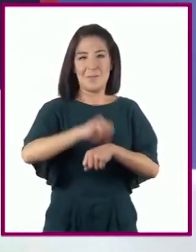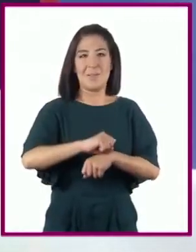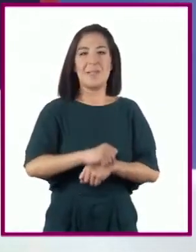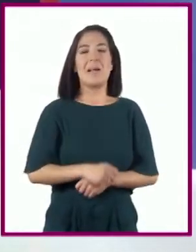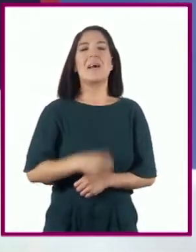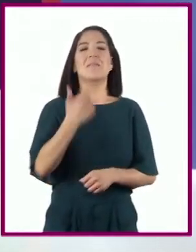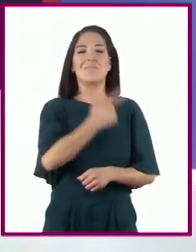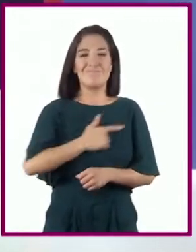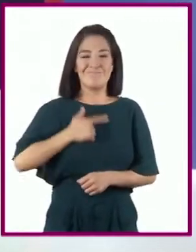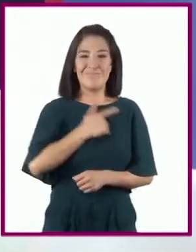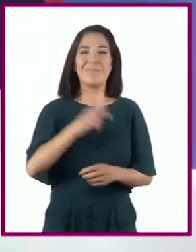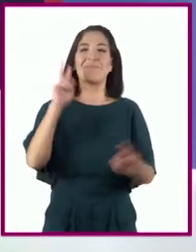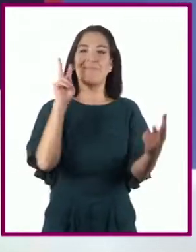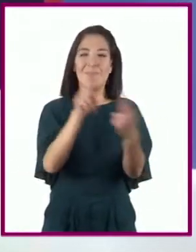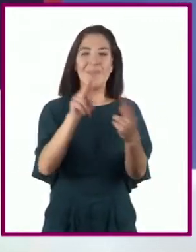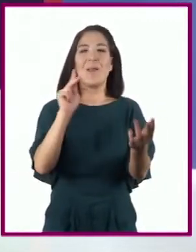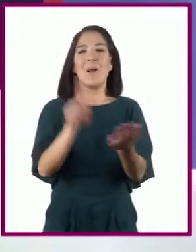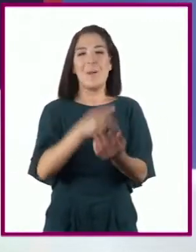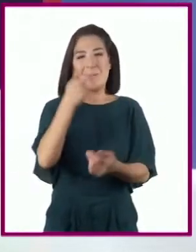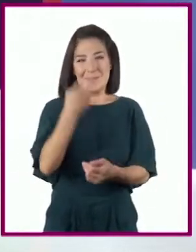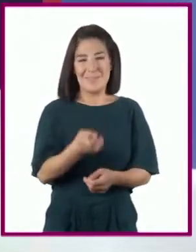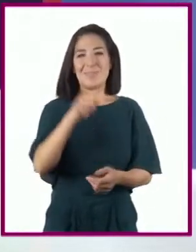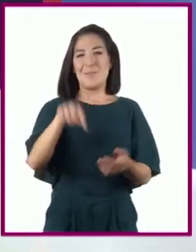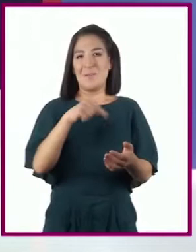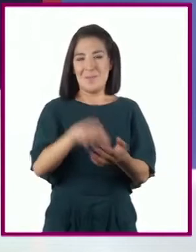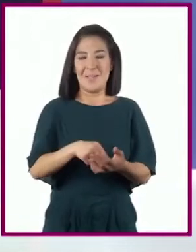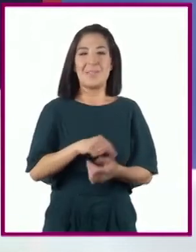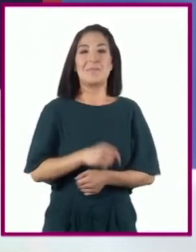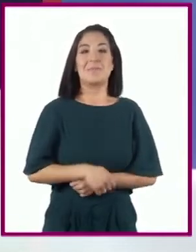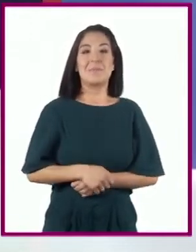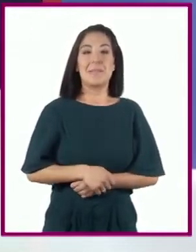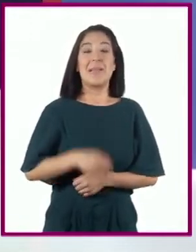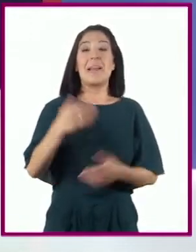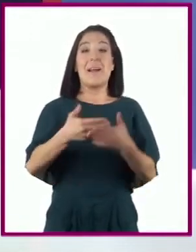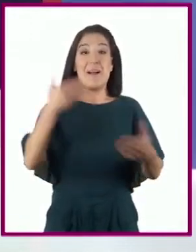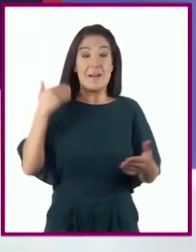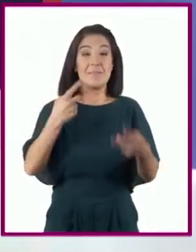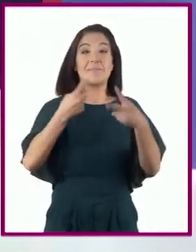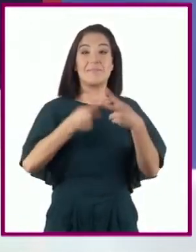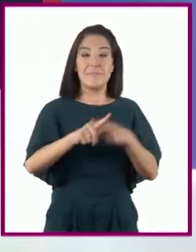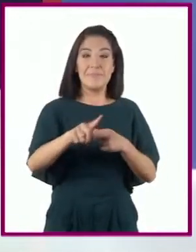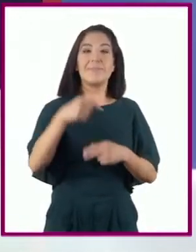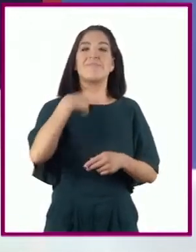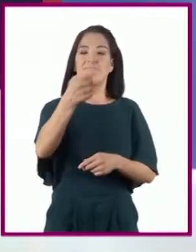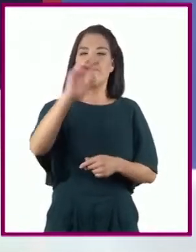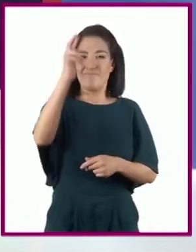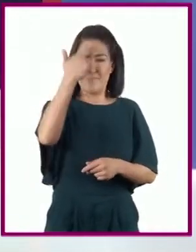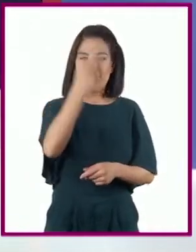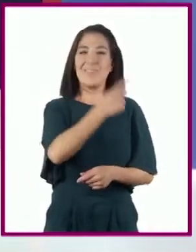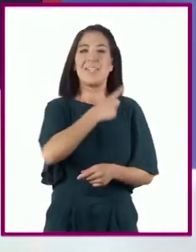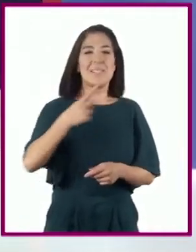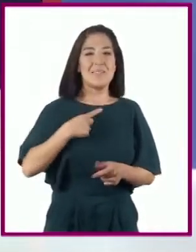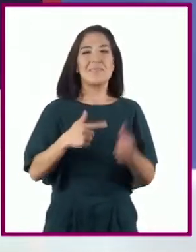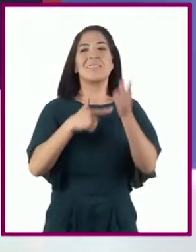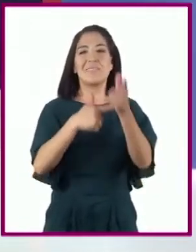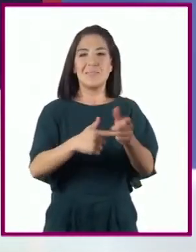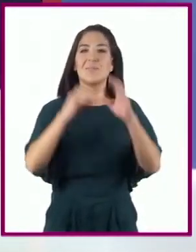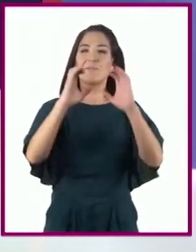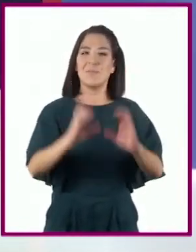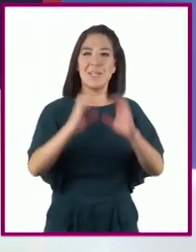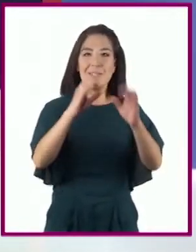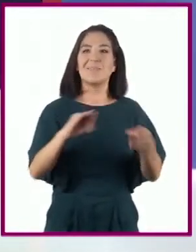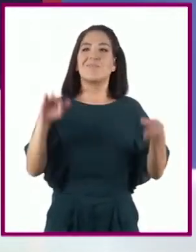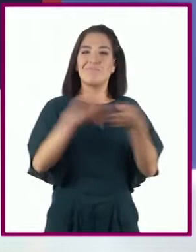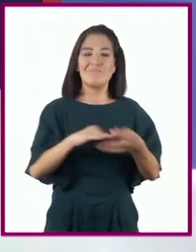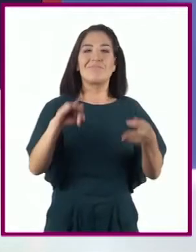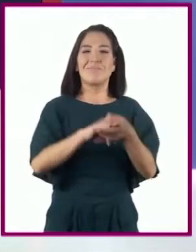un gusto encontrarnos por aquí de nuevo. Antes de iniciar, les recuerdo que debemos seguir cuidándonos y lavando